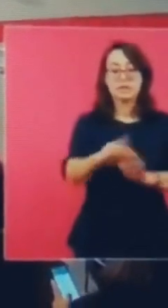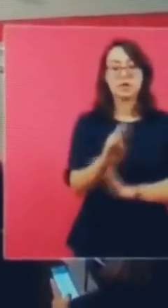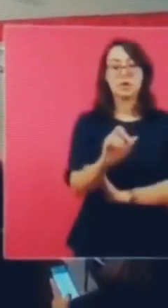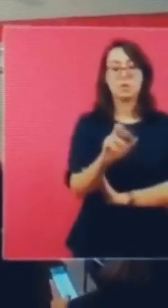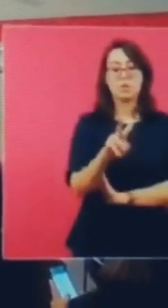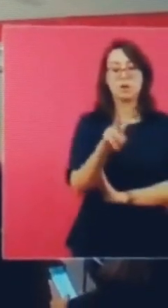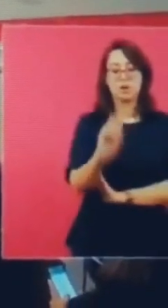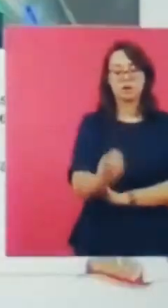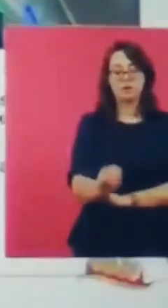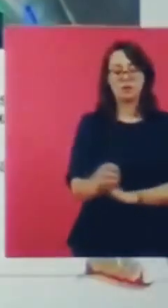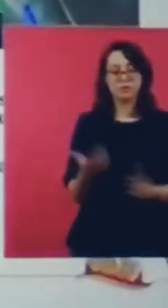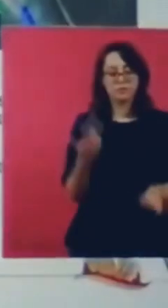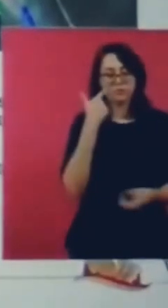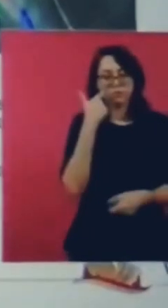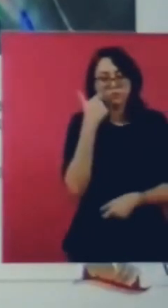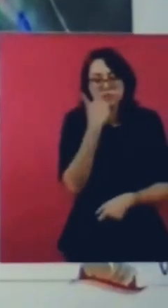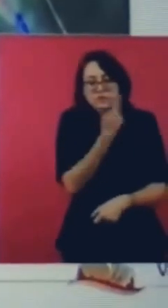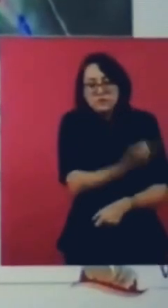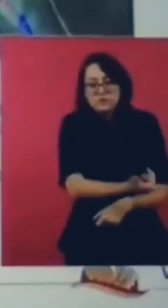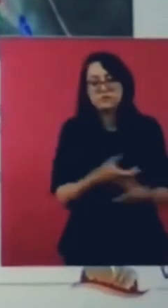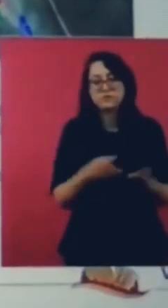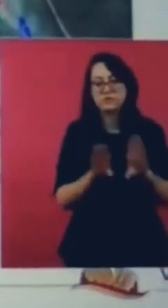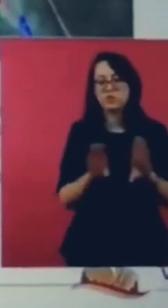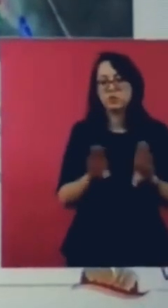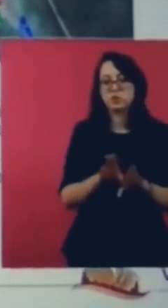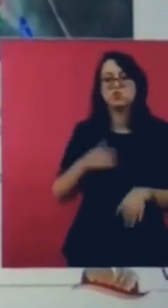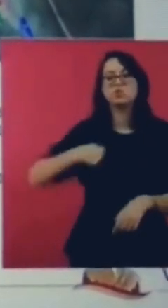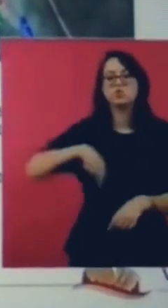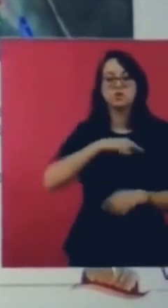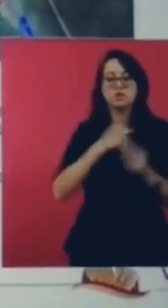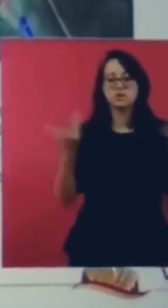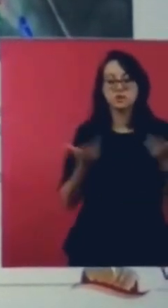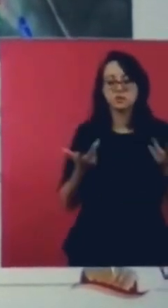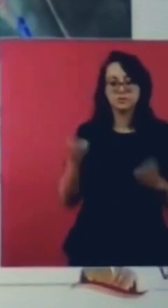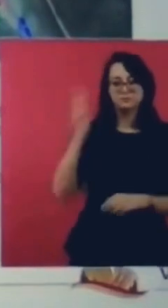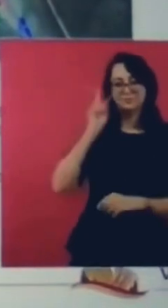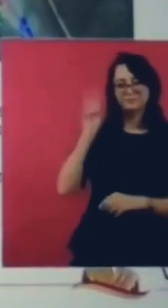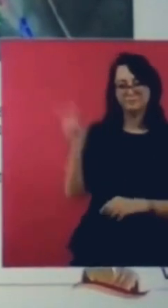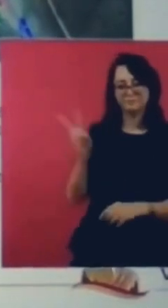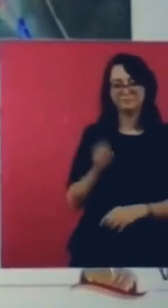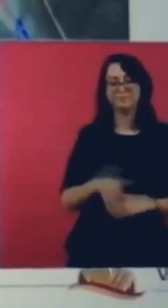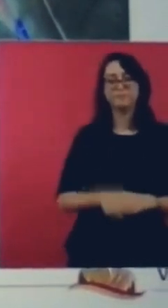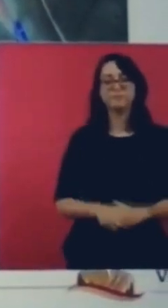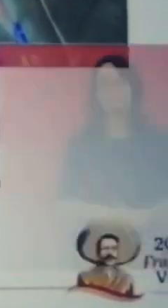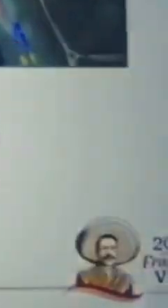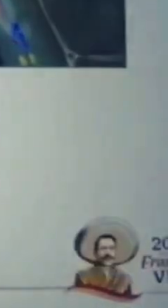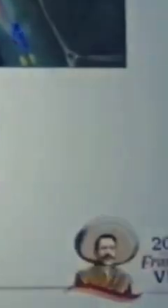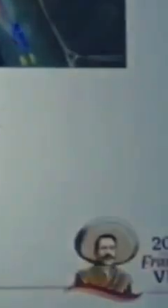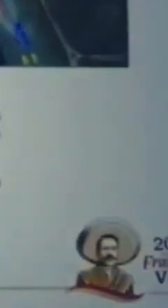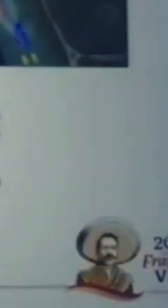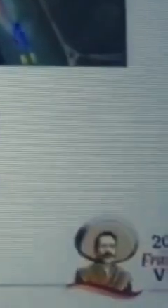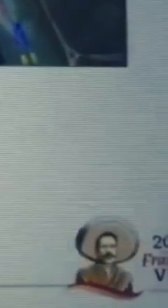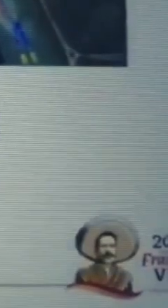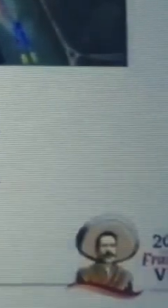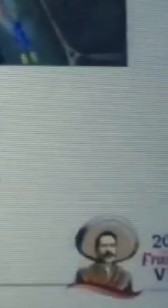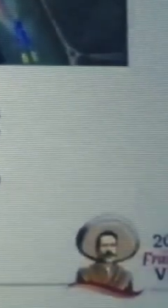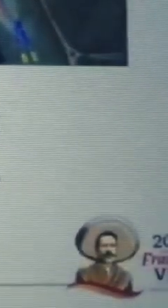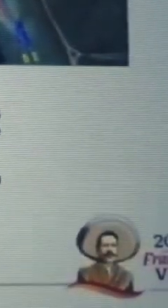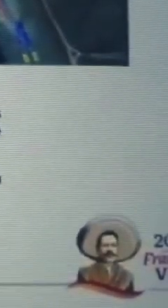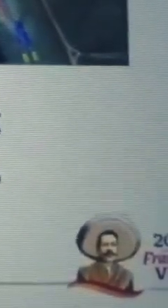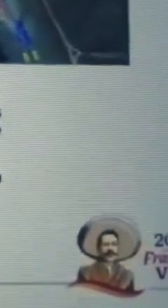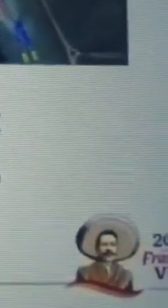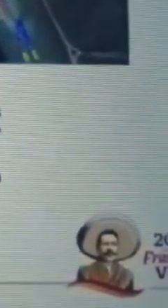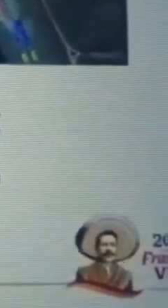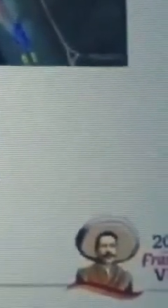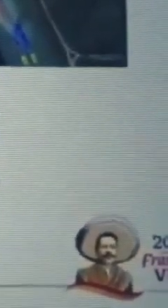Entonces, nosotros en la Secretaría de Relaciones Exteriores tenemos esta Comisión Internacional de Límites y Aguas, que es